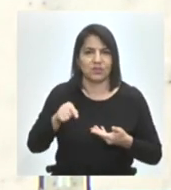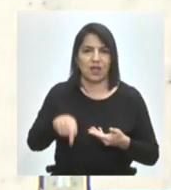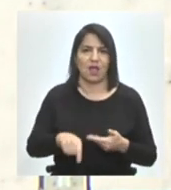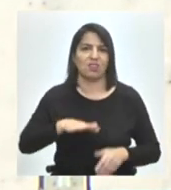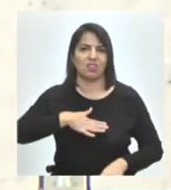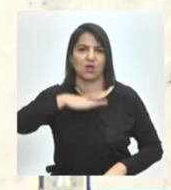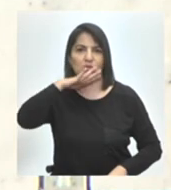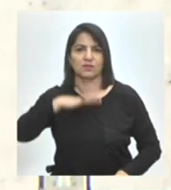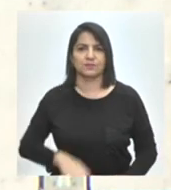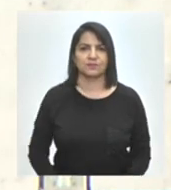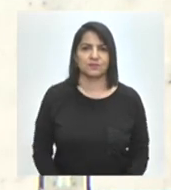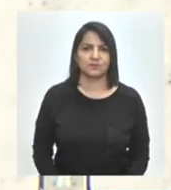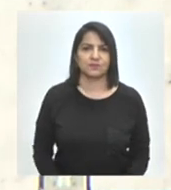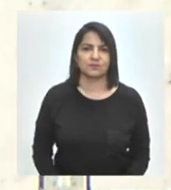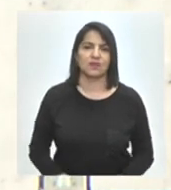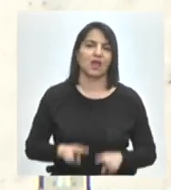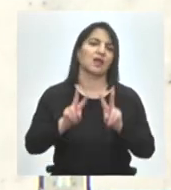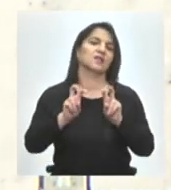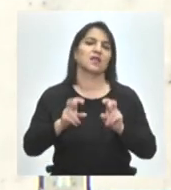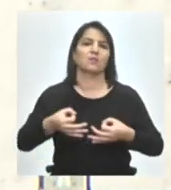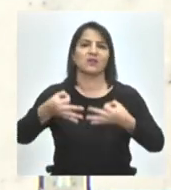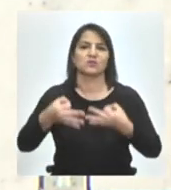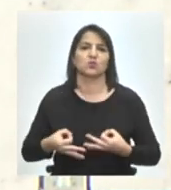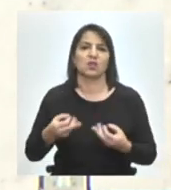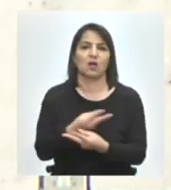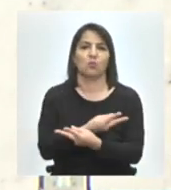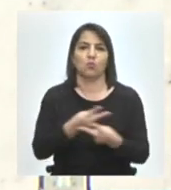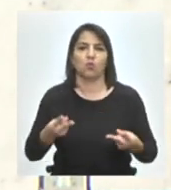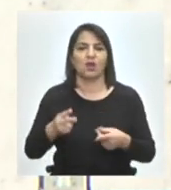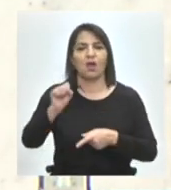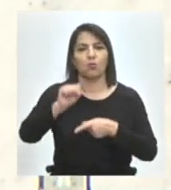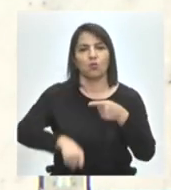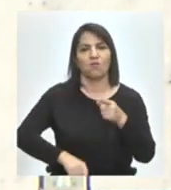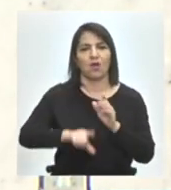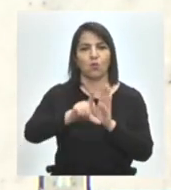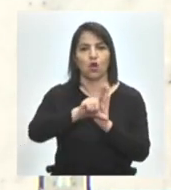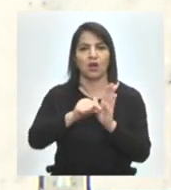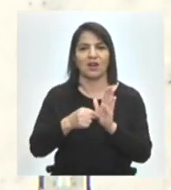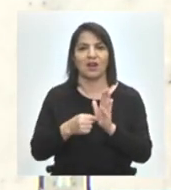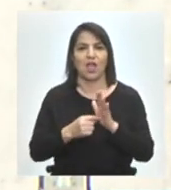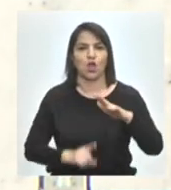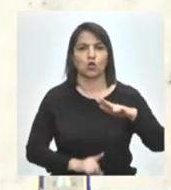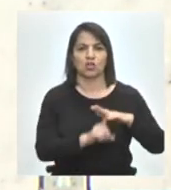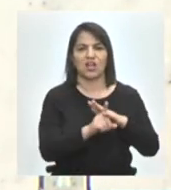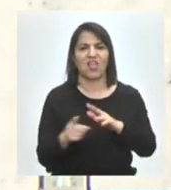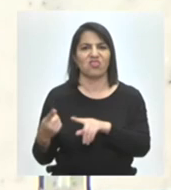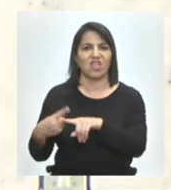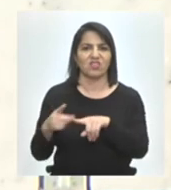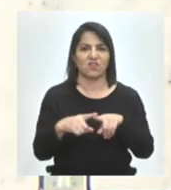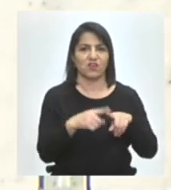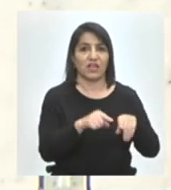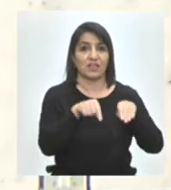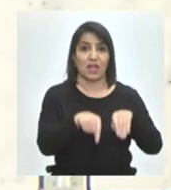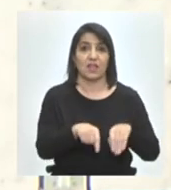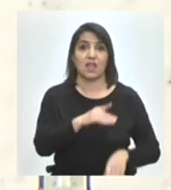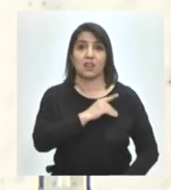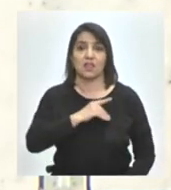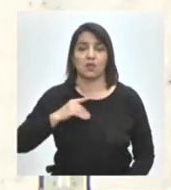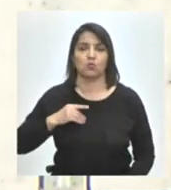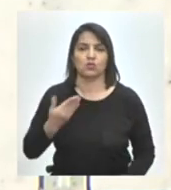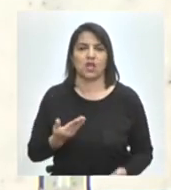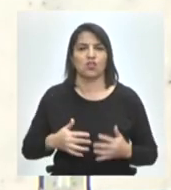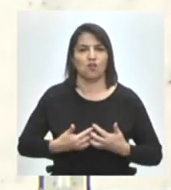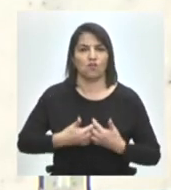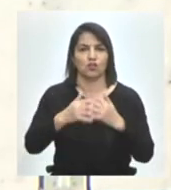deuda. En materia de seguridad pública, aprobamos la ley originada en distintas mociones de esta Cámara que fortalece